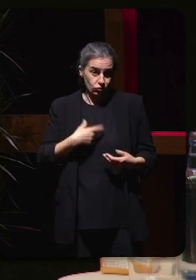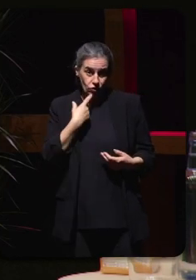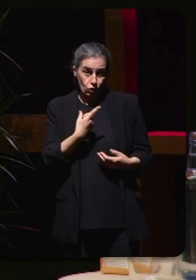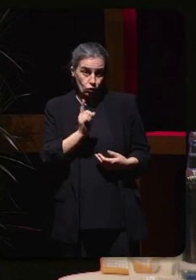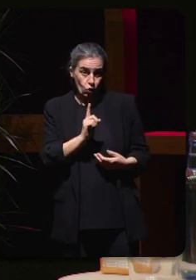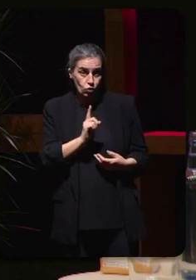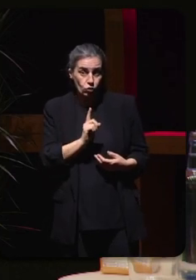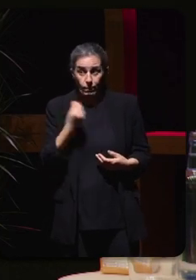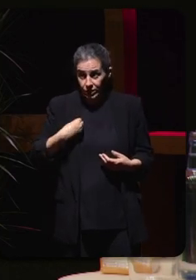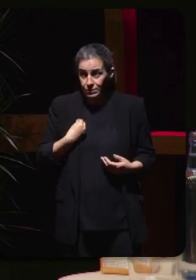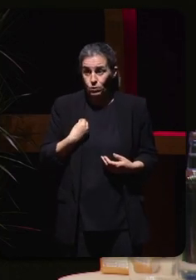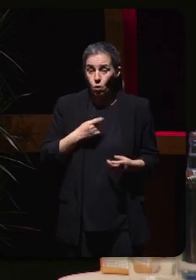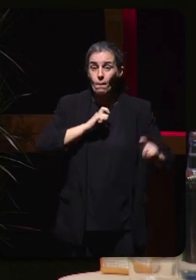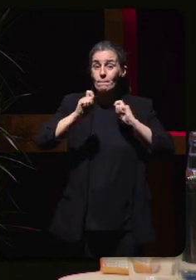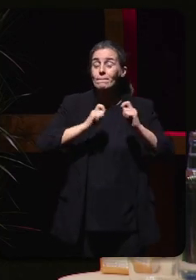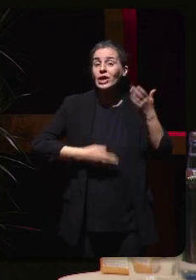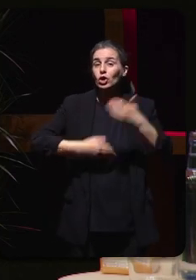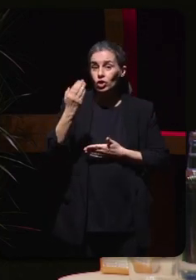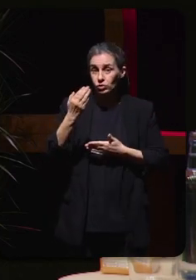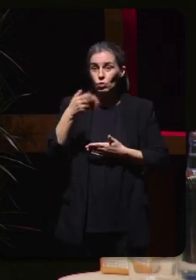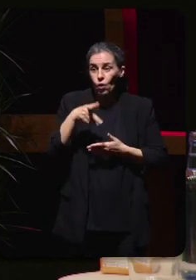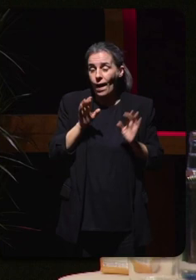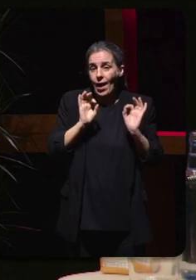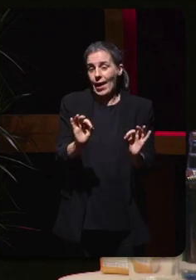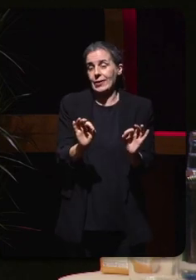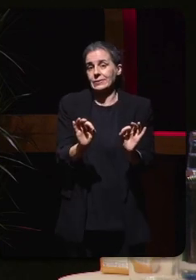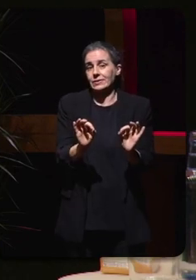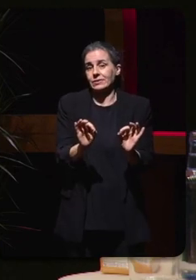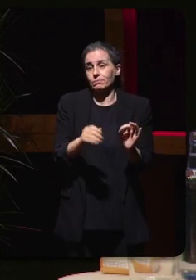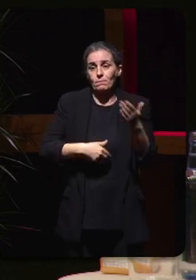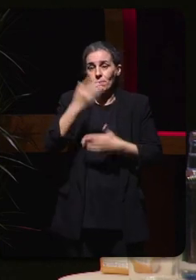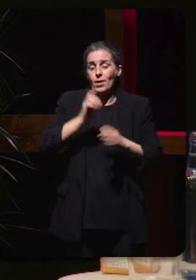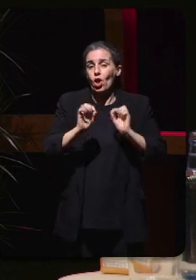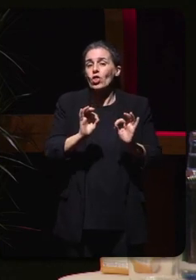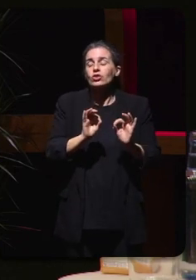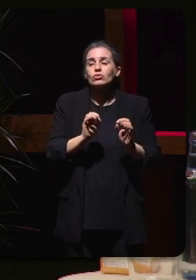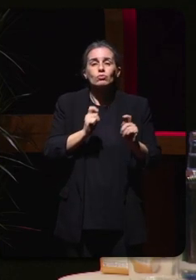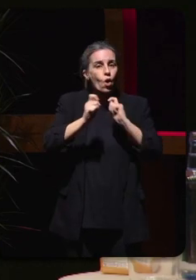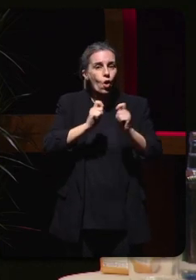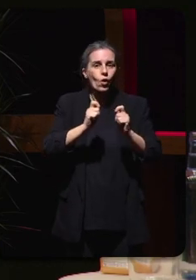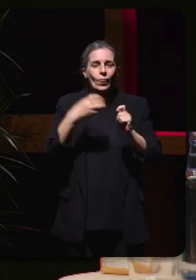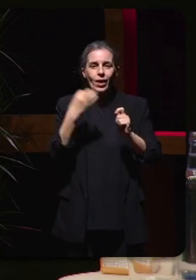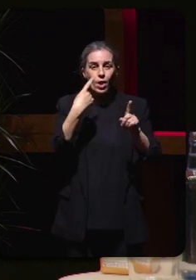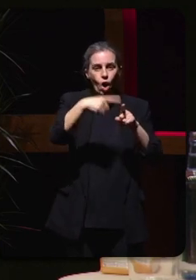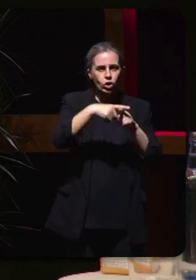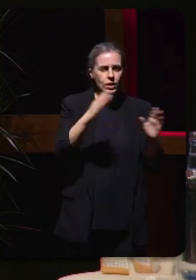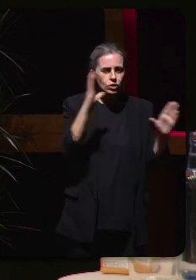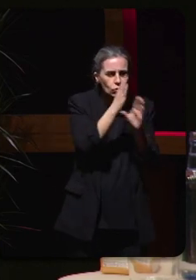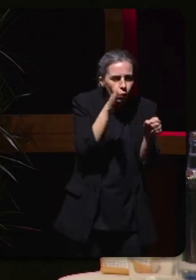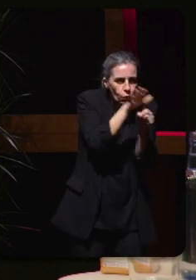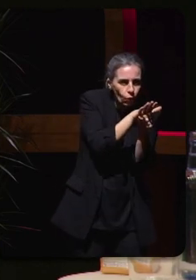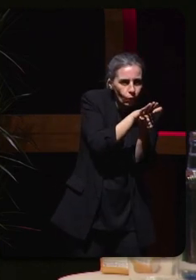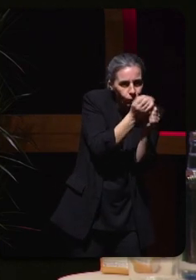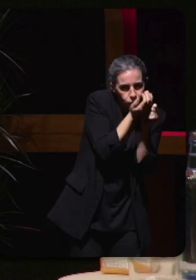que siempre el periodismo, ¿qué es lo que ha tenido que hacer? Pues visibilizar lo que no se quiere que se vea y contar